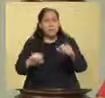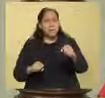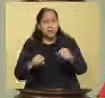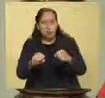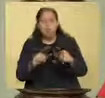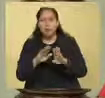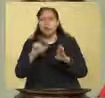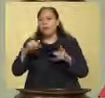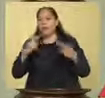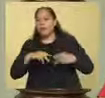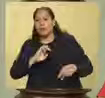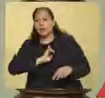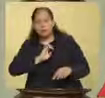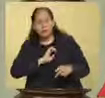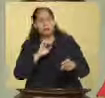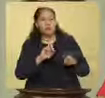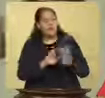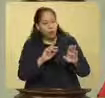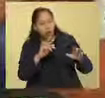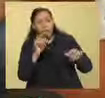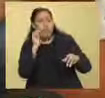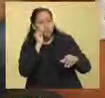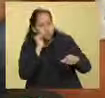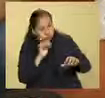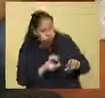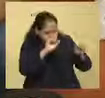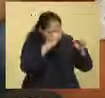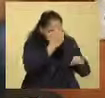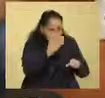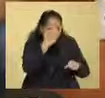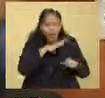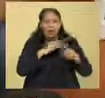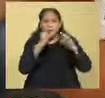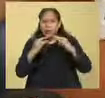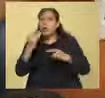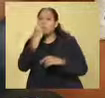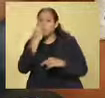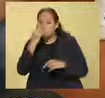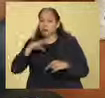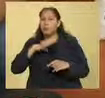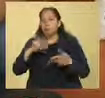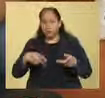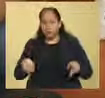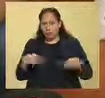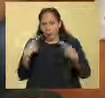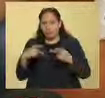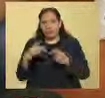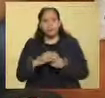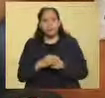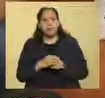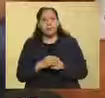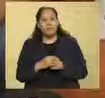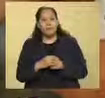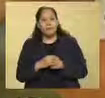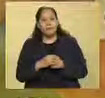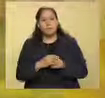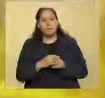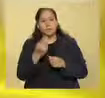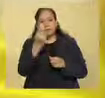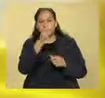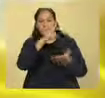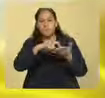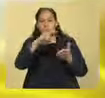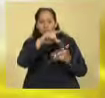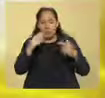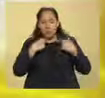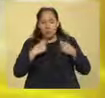gente del equipo como están haciendo todo eso hay puestos obviamente de comida de este no tienen que bajar a comprar la camisa